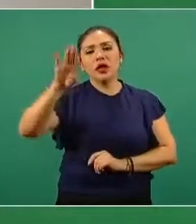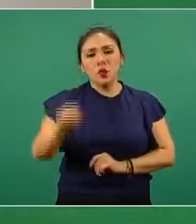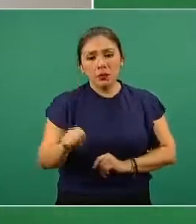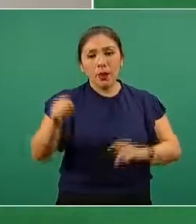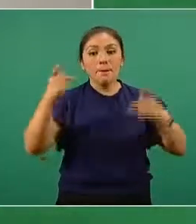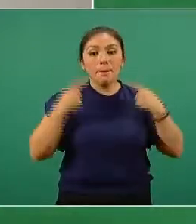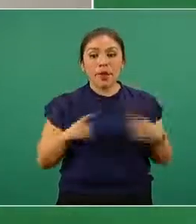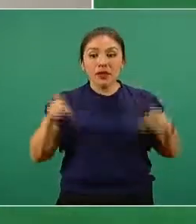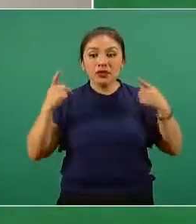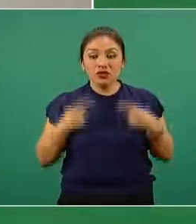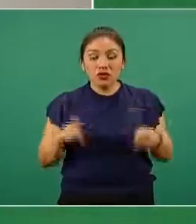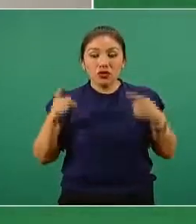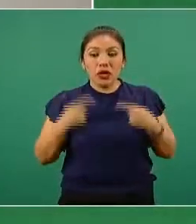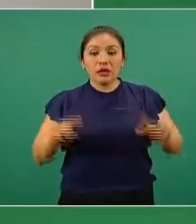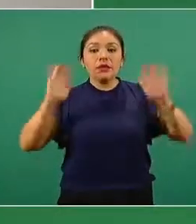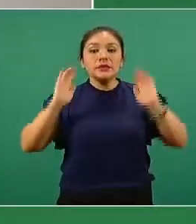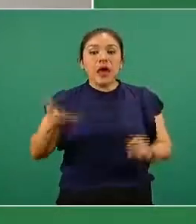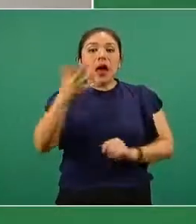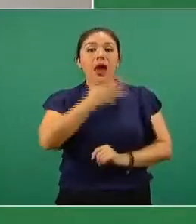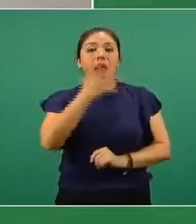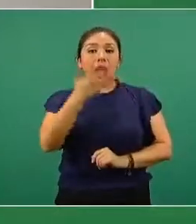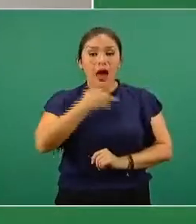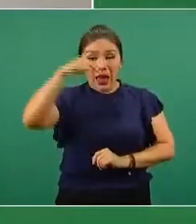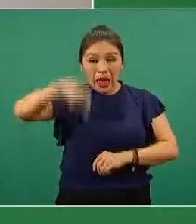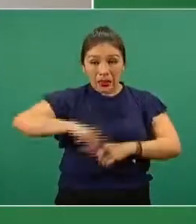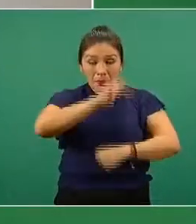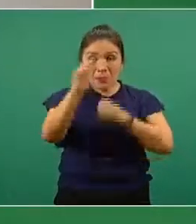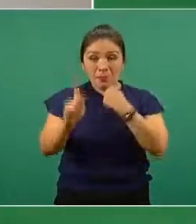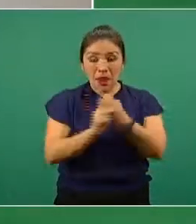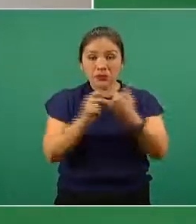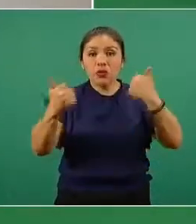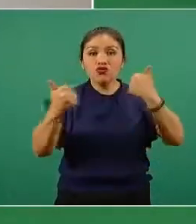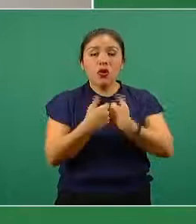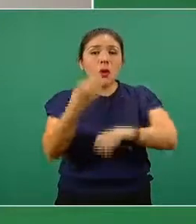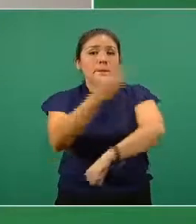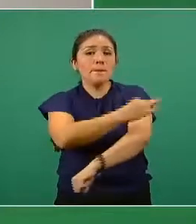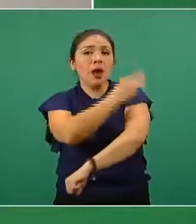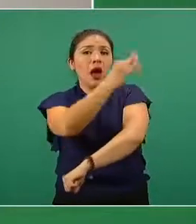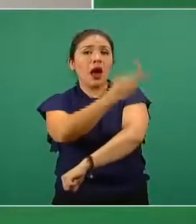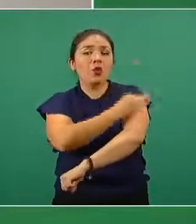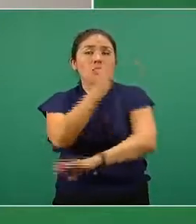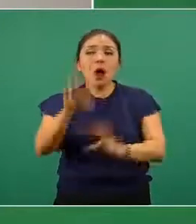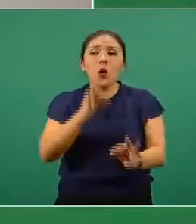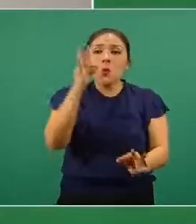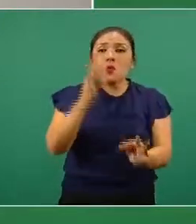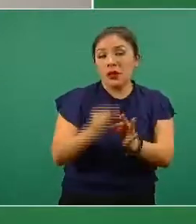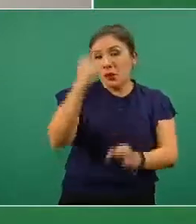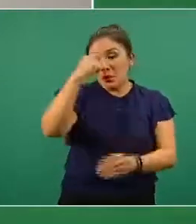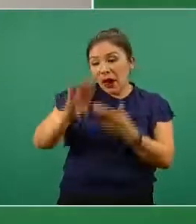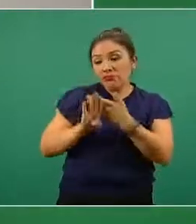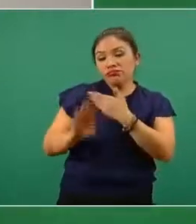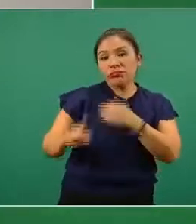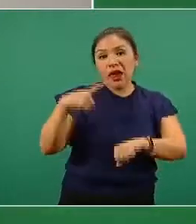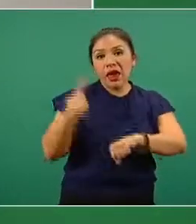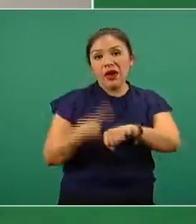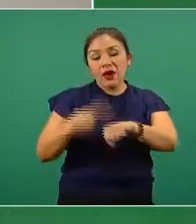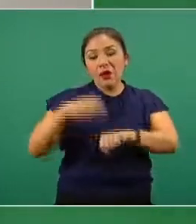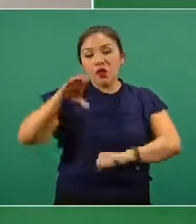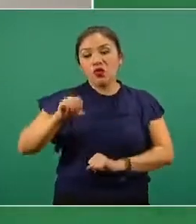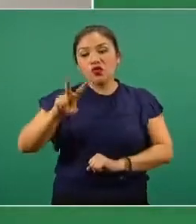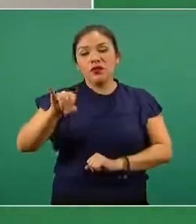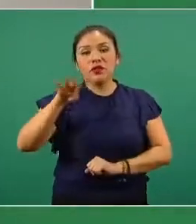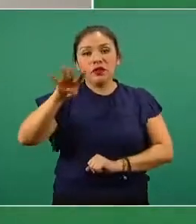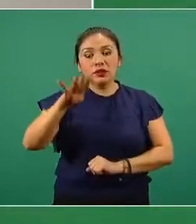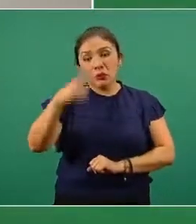7.440.439 personas cuentan en nuestro país con un esquema completo de vacunación contra la COVID-19 al